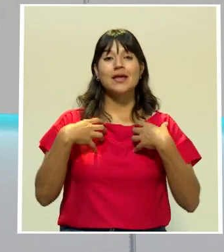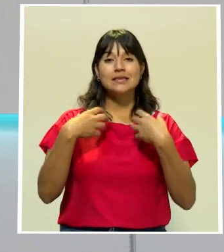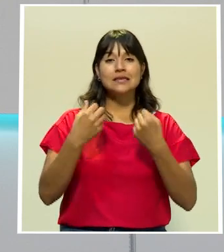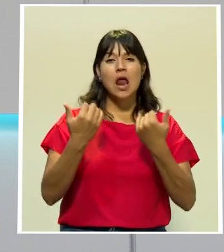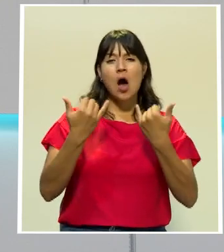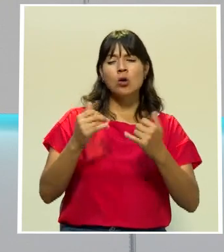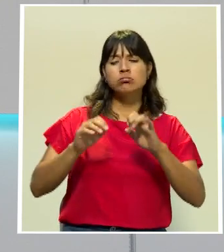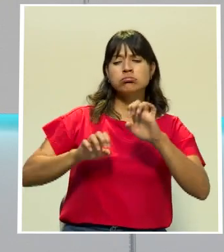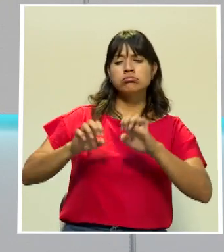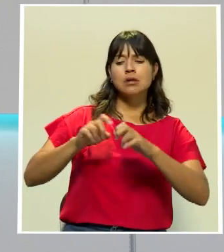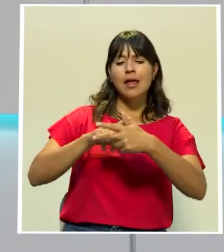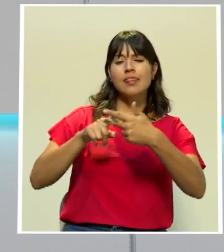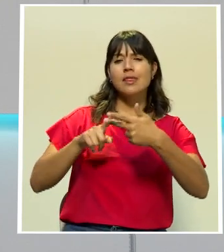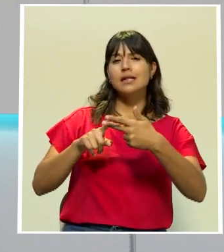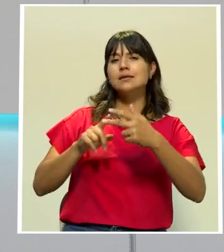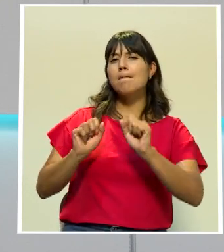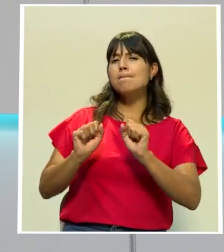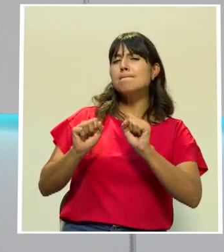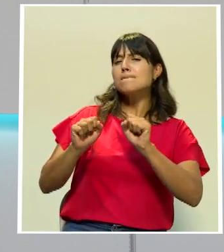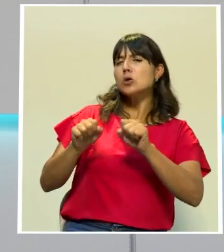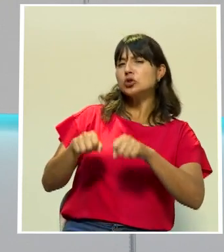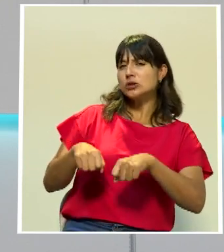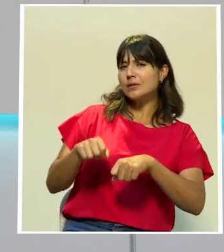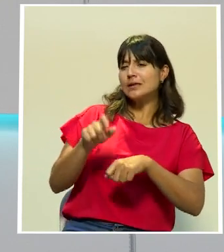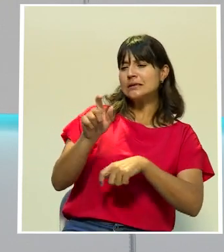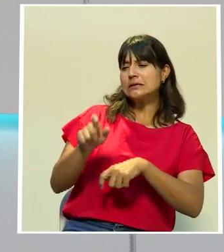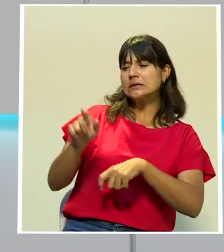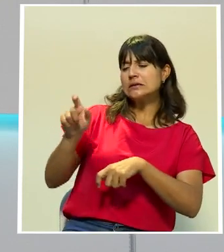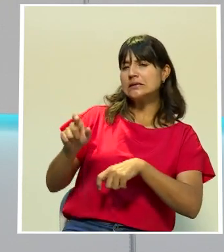3 posibles infecciones en el